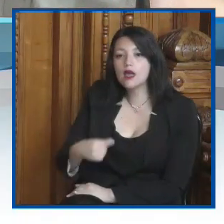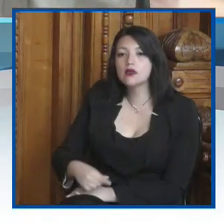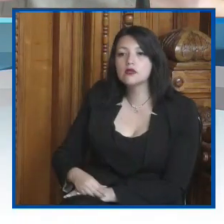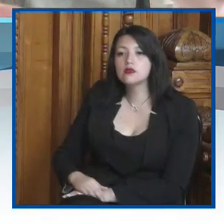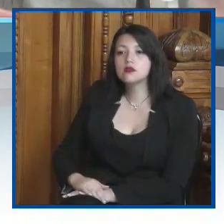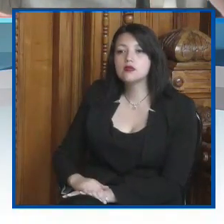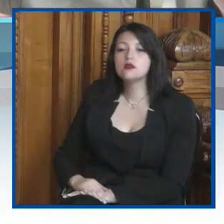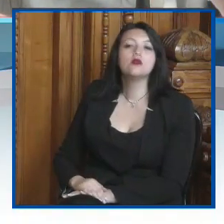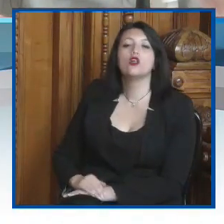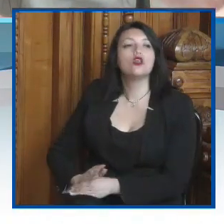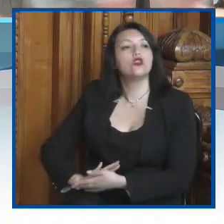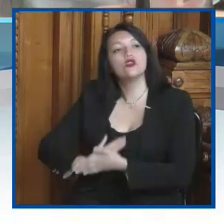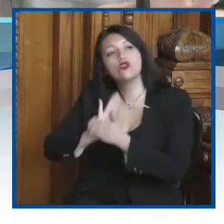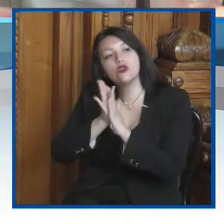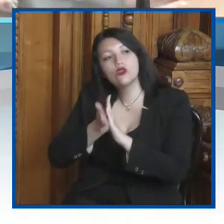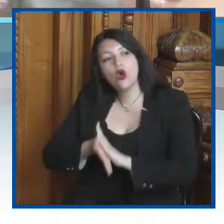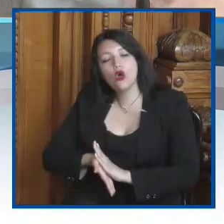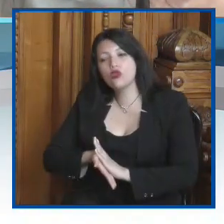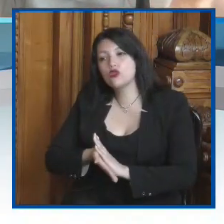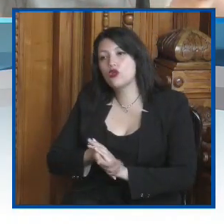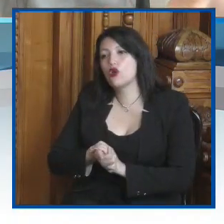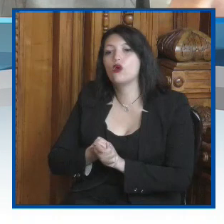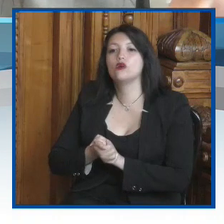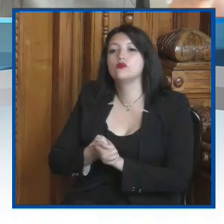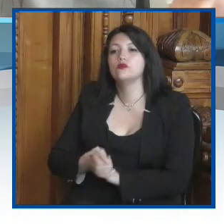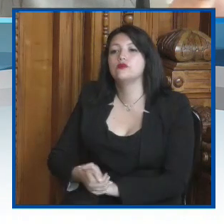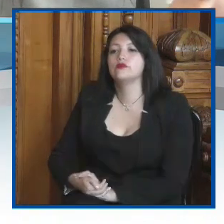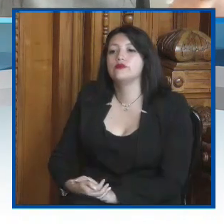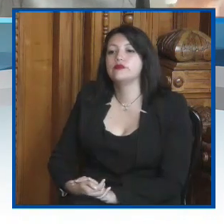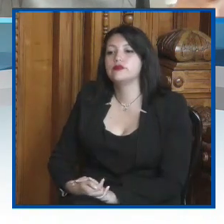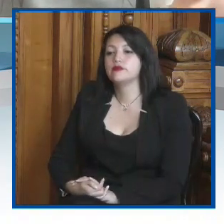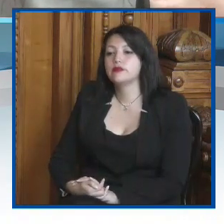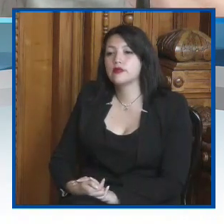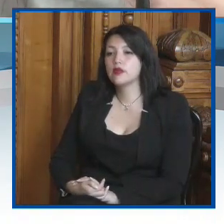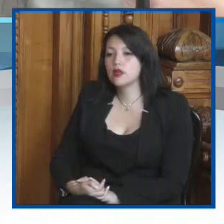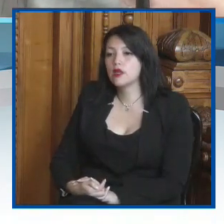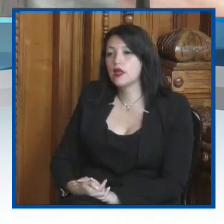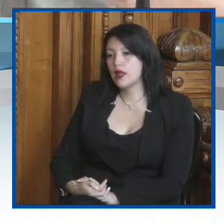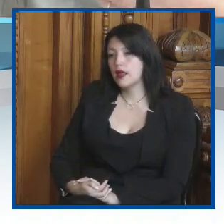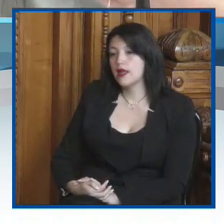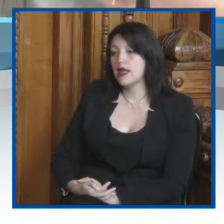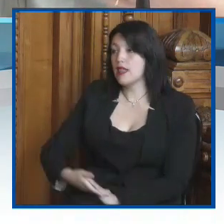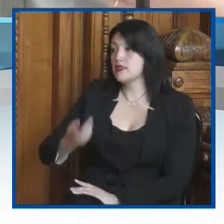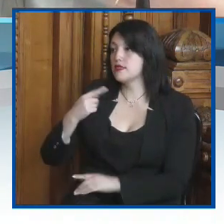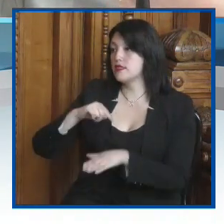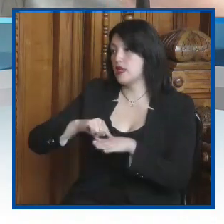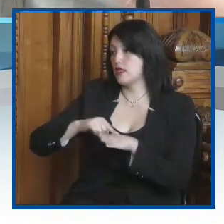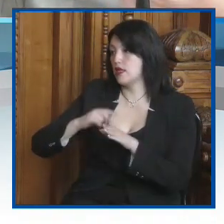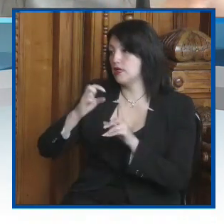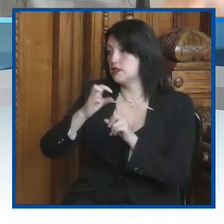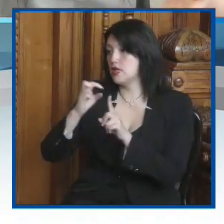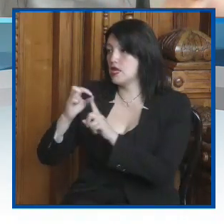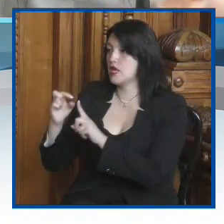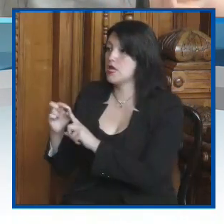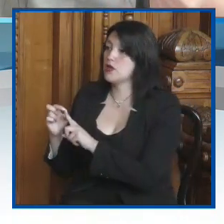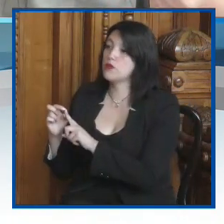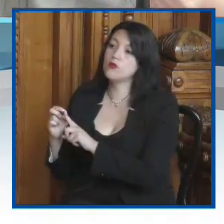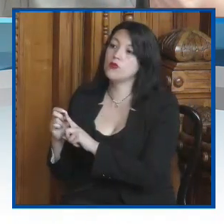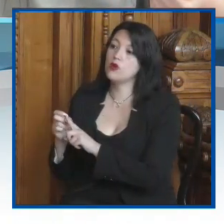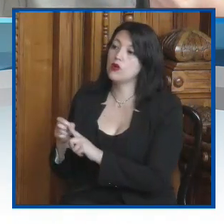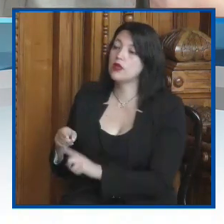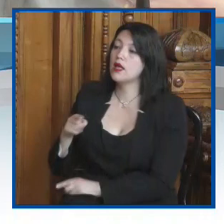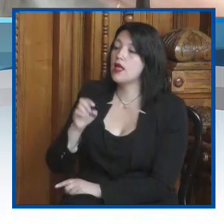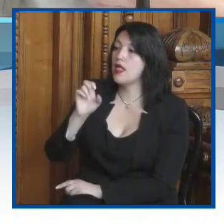sentencia, todo lo que es terminología, evitar los tecnicismos, eliminar el uso del